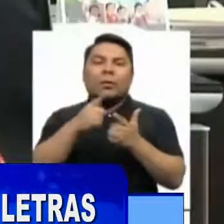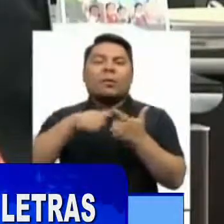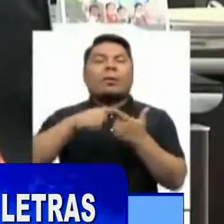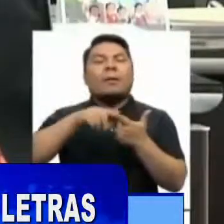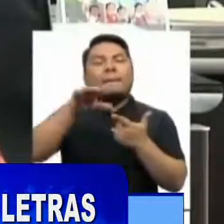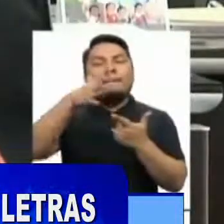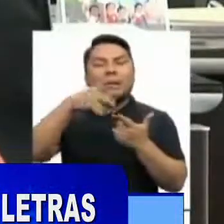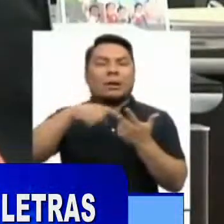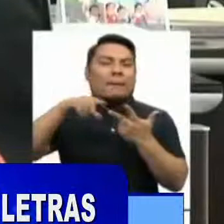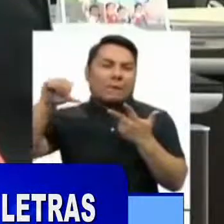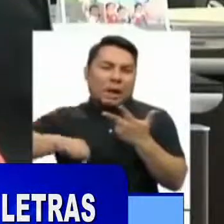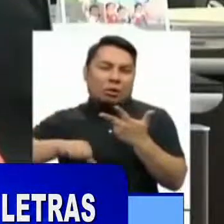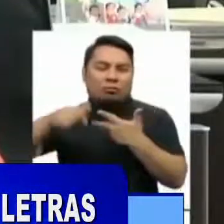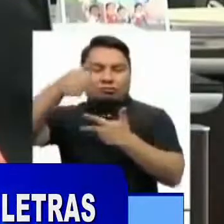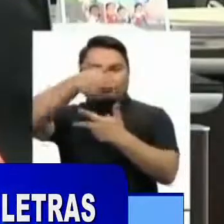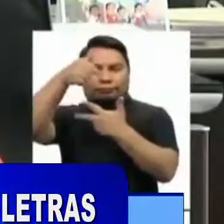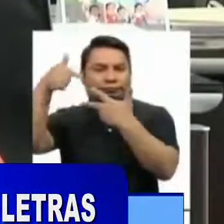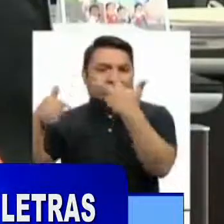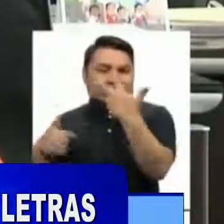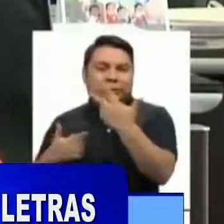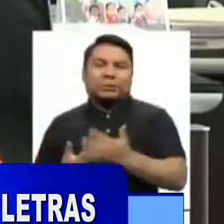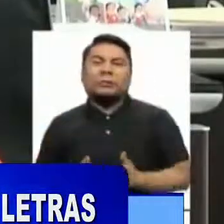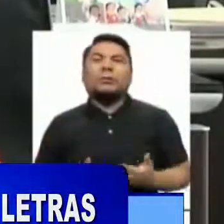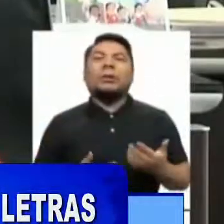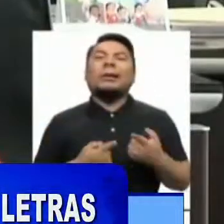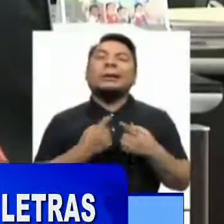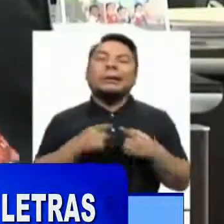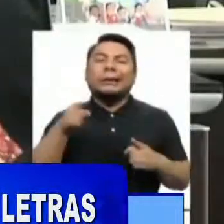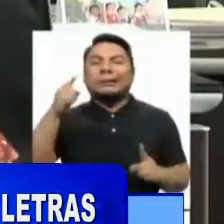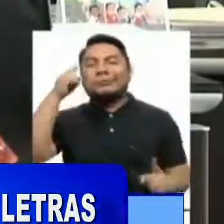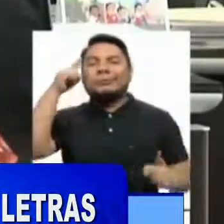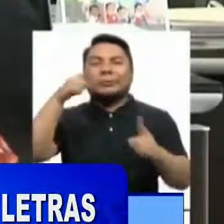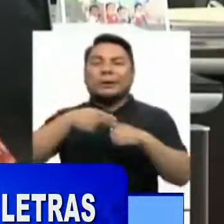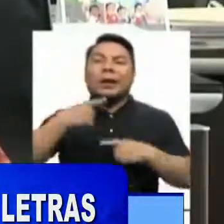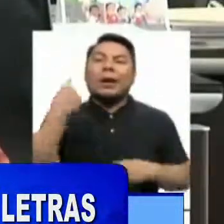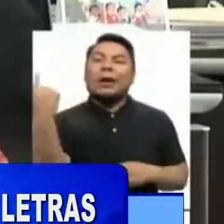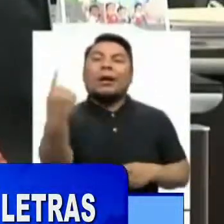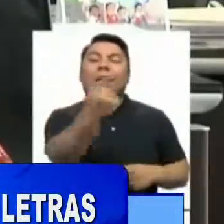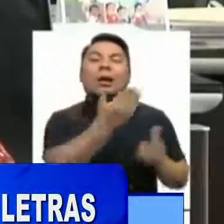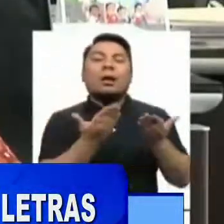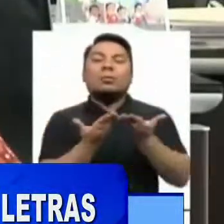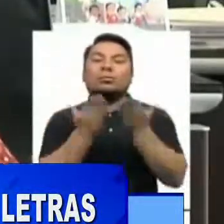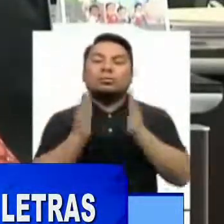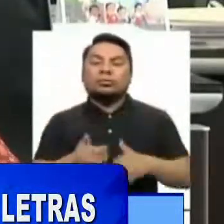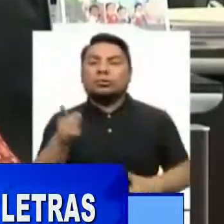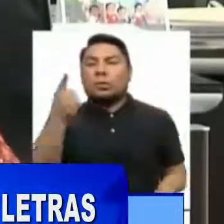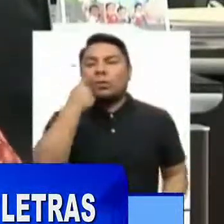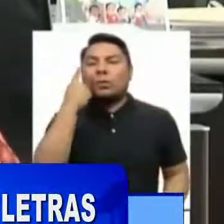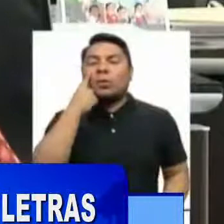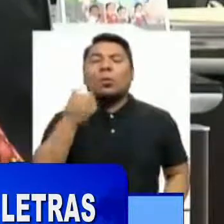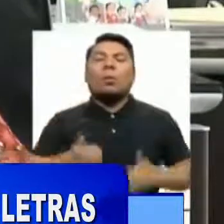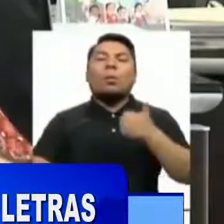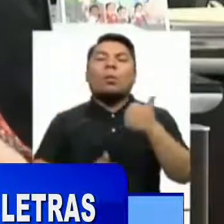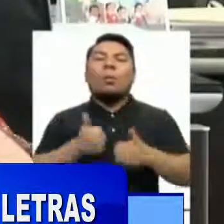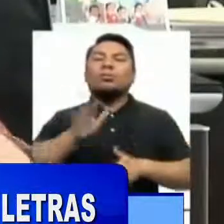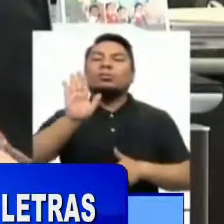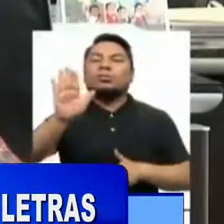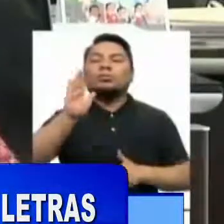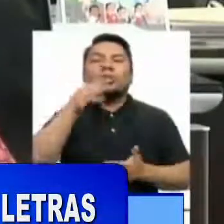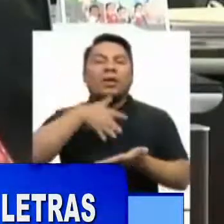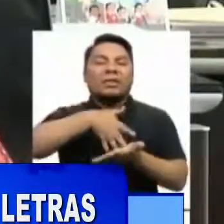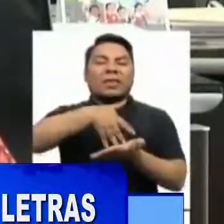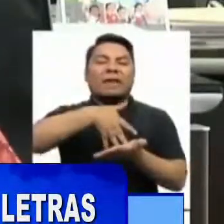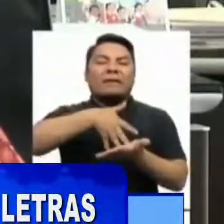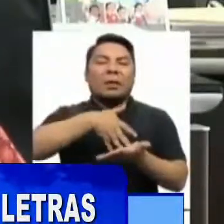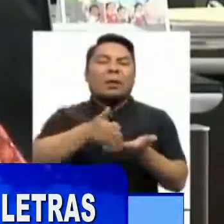En realidad lo que interesa es que cada estudiante conozca cuáles son sus debilidades, cuáles son